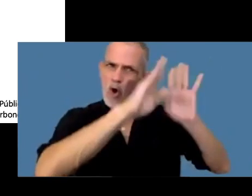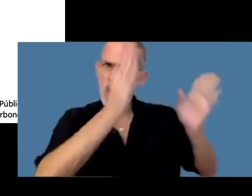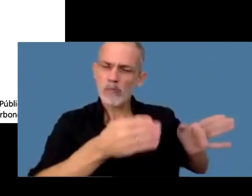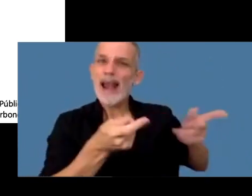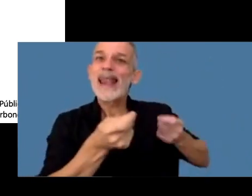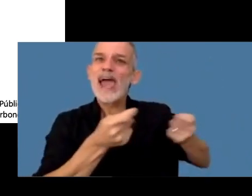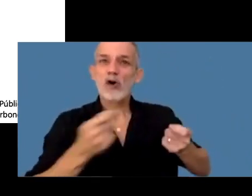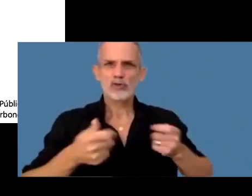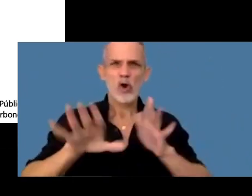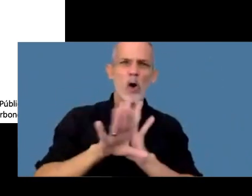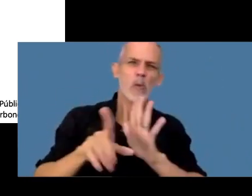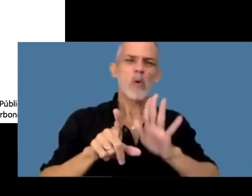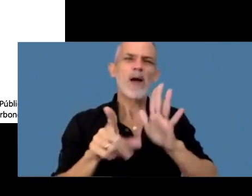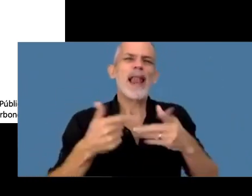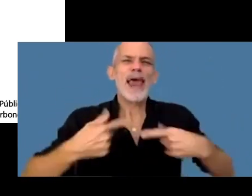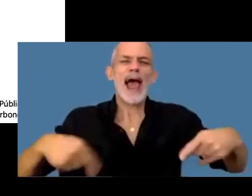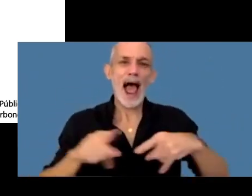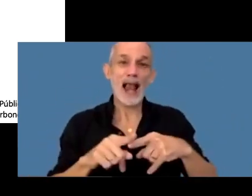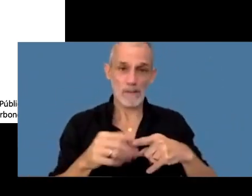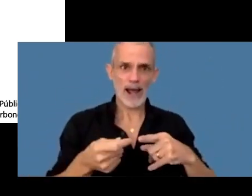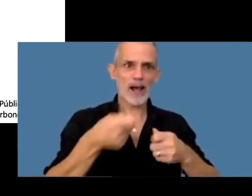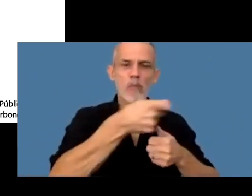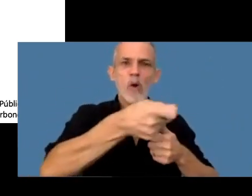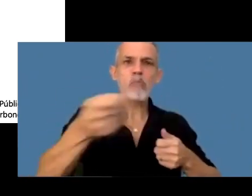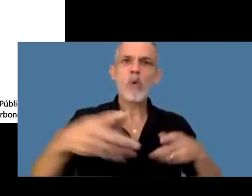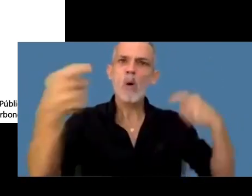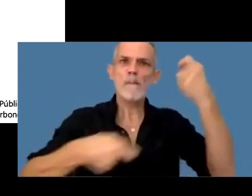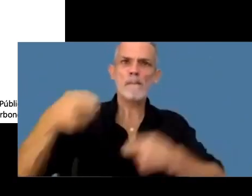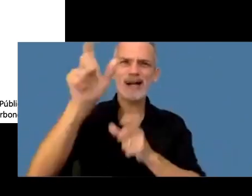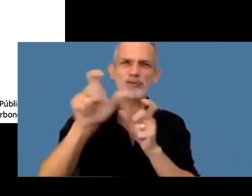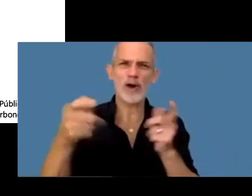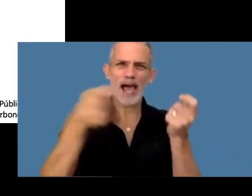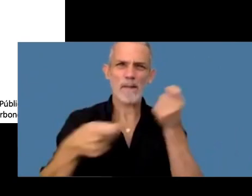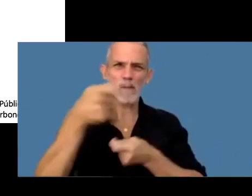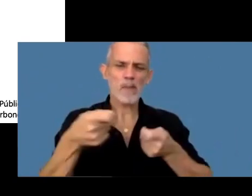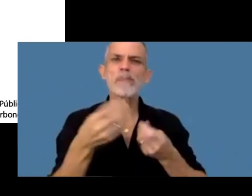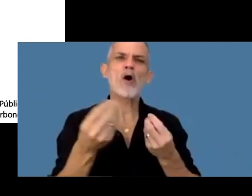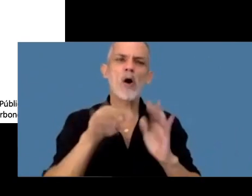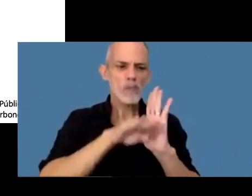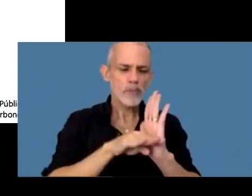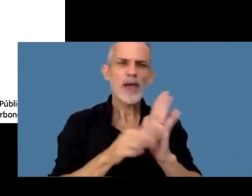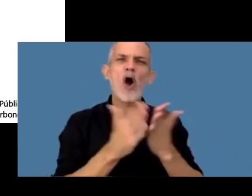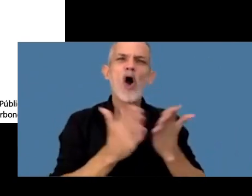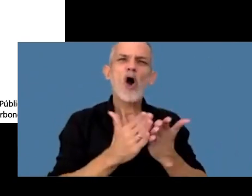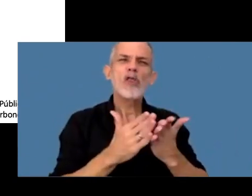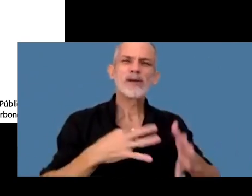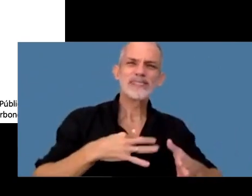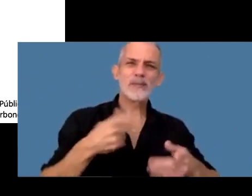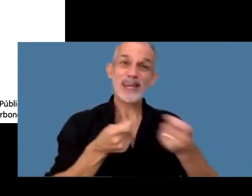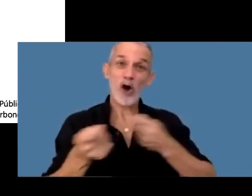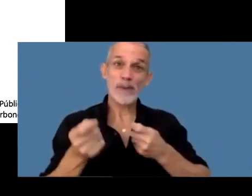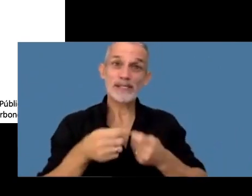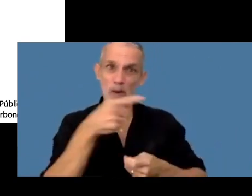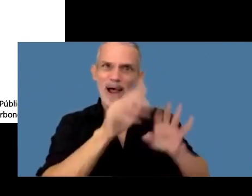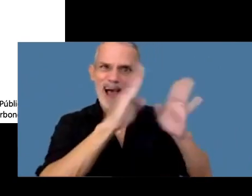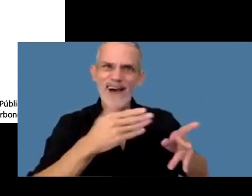riesgo trasladado hacia cada uno de los aportantes. ¿Y cuáles son los términos del Código Civil y Comercial de la Nación aplicables para el fideicomiso?